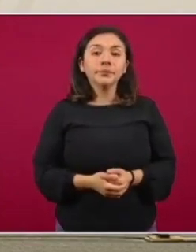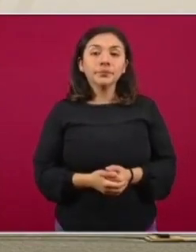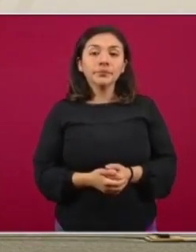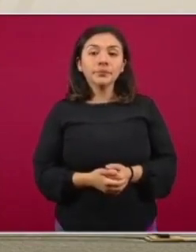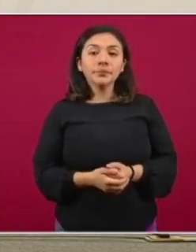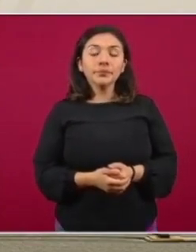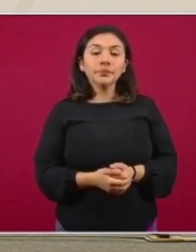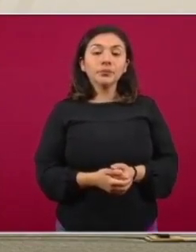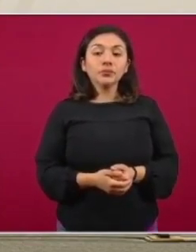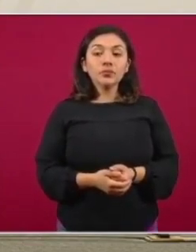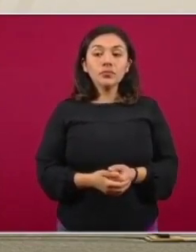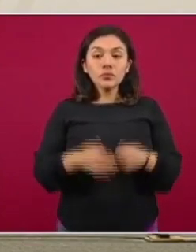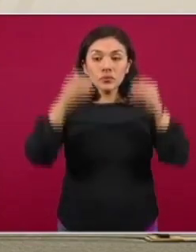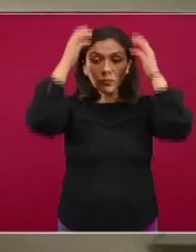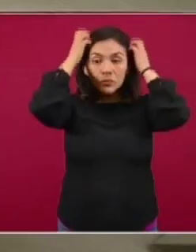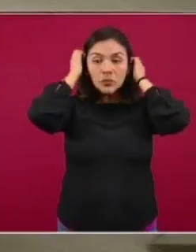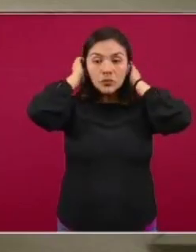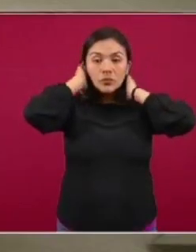A ver, usted, por favor.